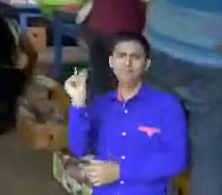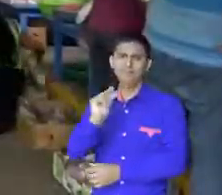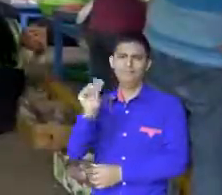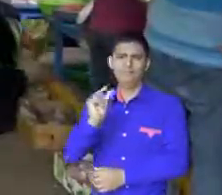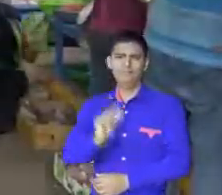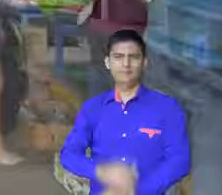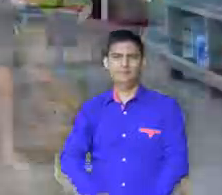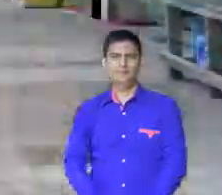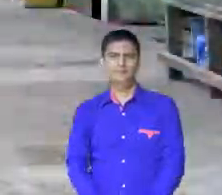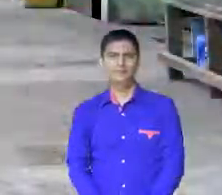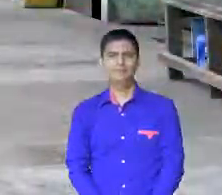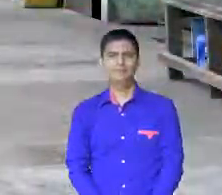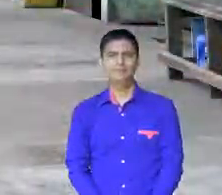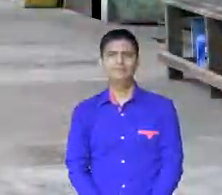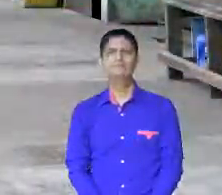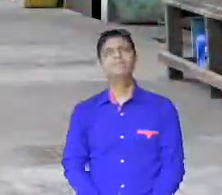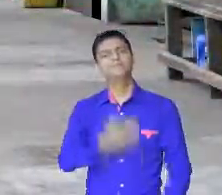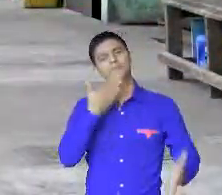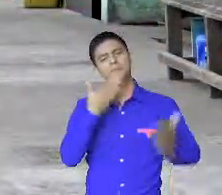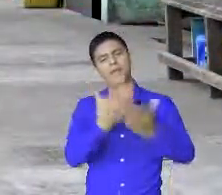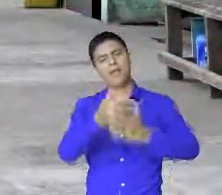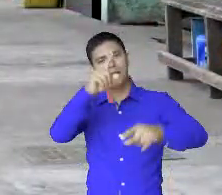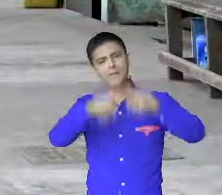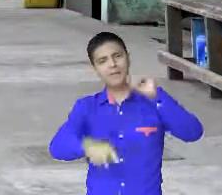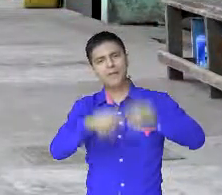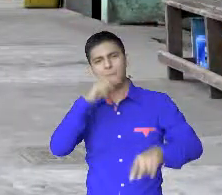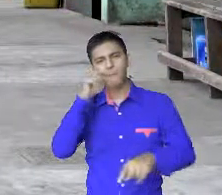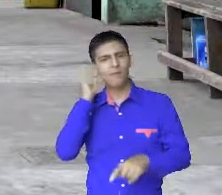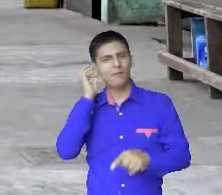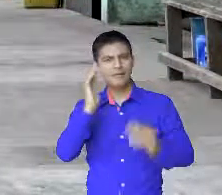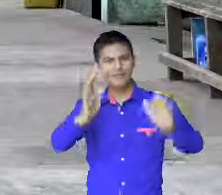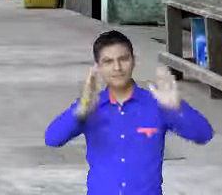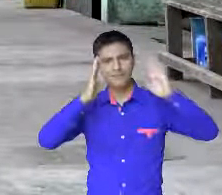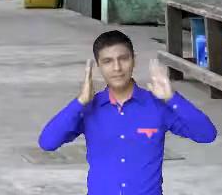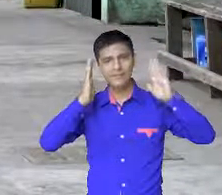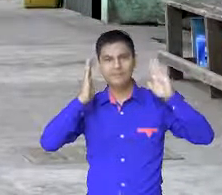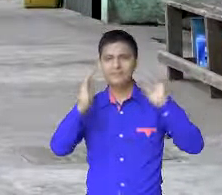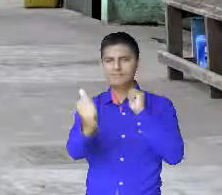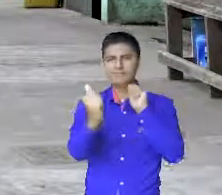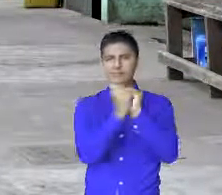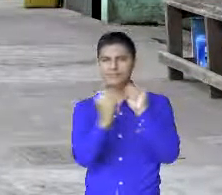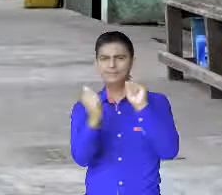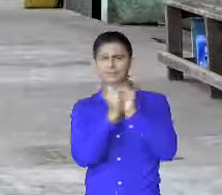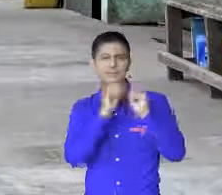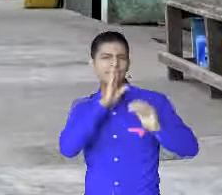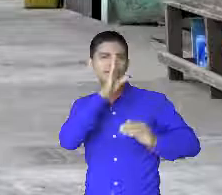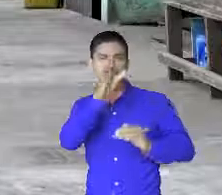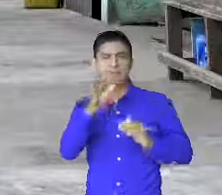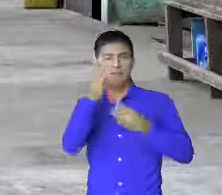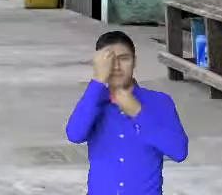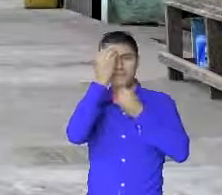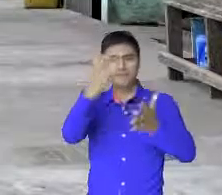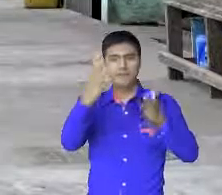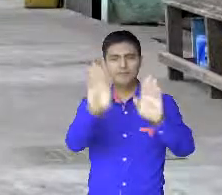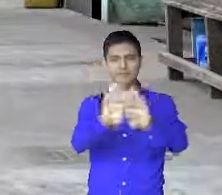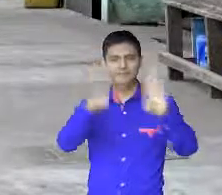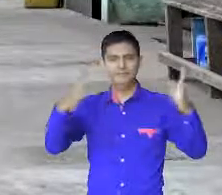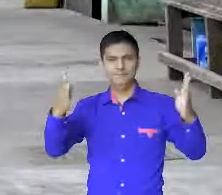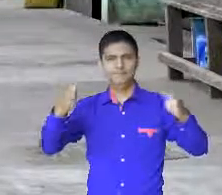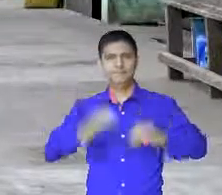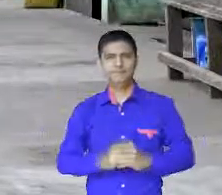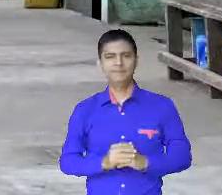mejor precio. Gracias, amigas y amigos televidentes, por estar junto a nosotros en su informativo